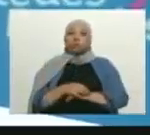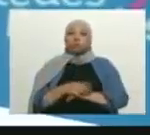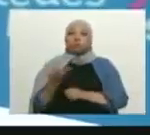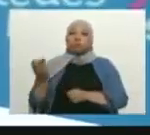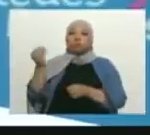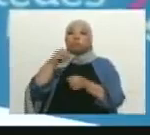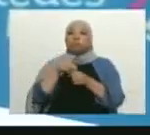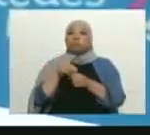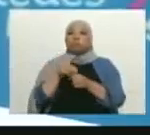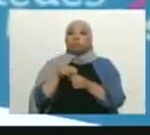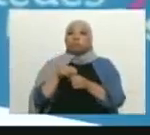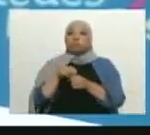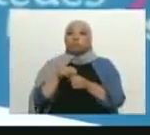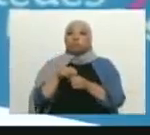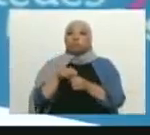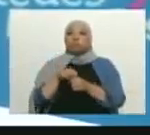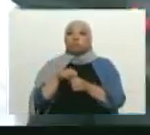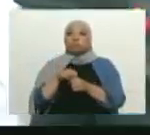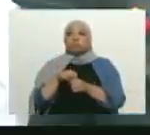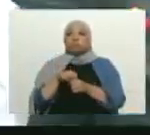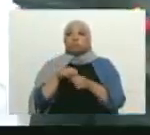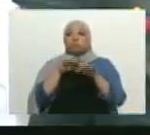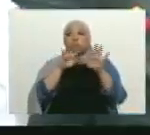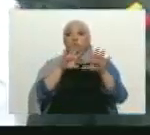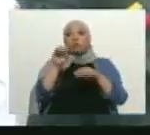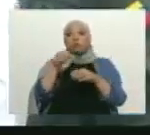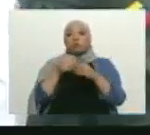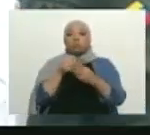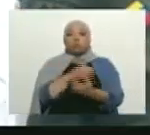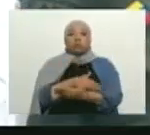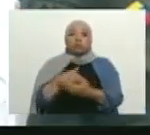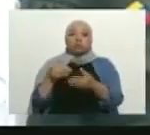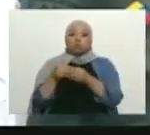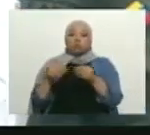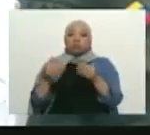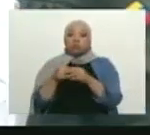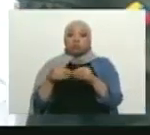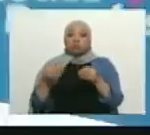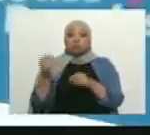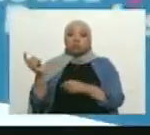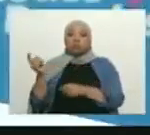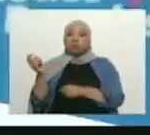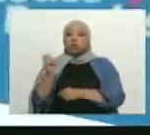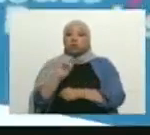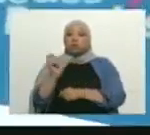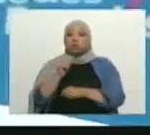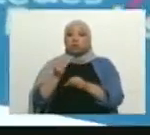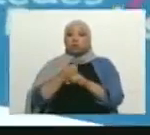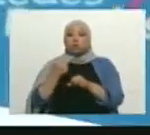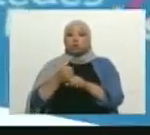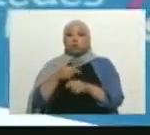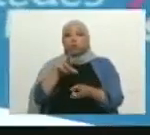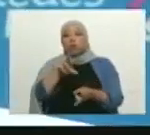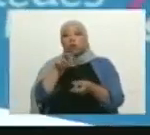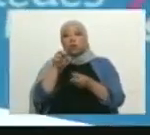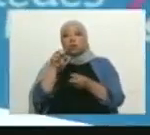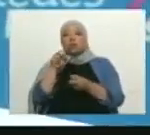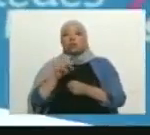ingresando 900 millones de dólares por mes. ¿Para invertir en qué? ¿En salario?